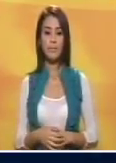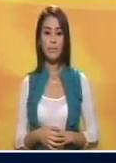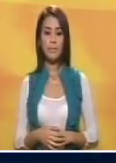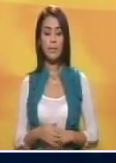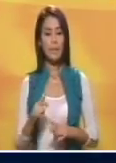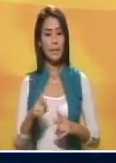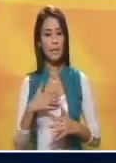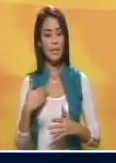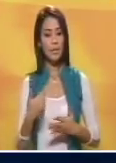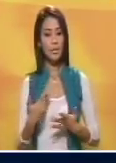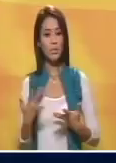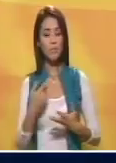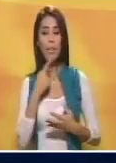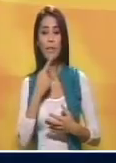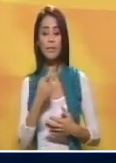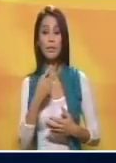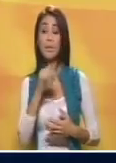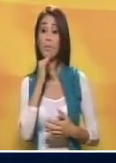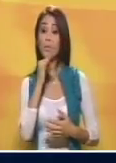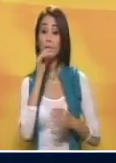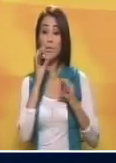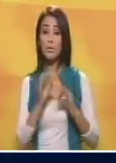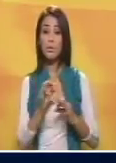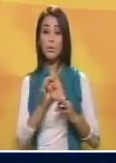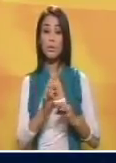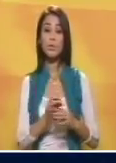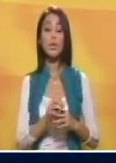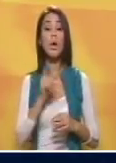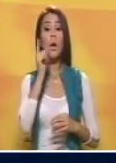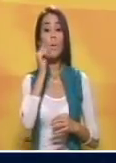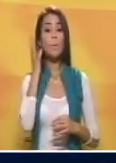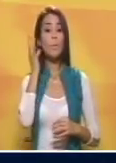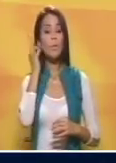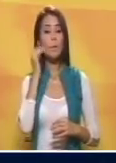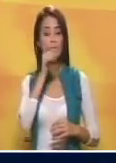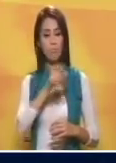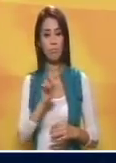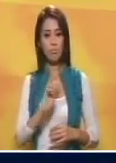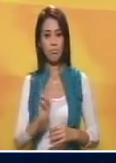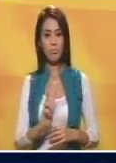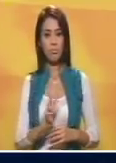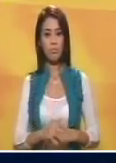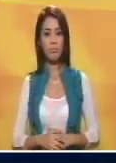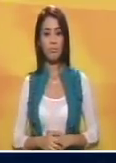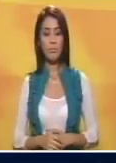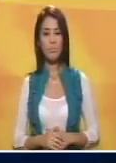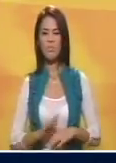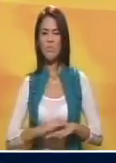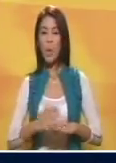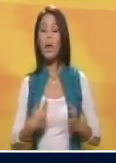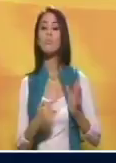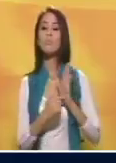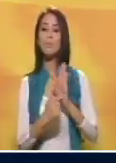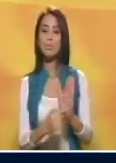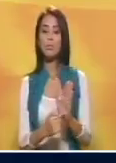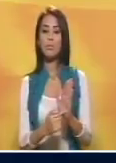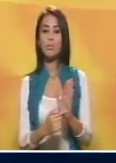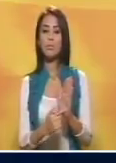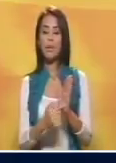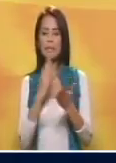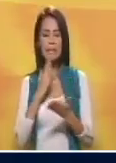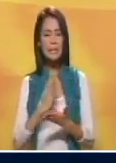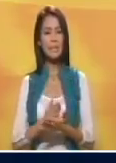una extraordinaria noticia a las venezolanas y a los venezolanos, porque esto demuestra que, como